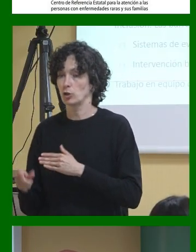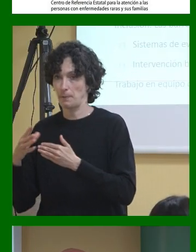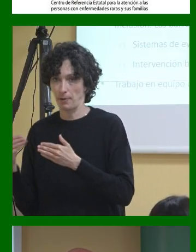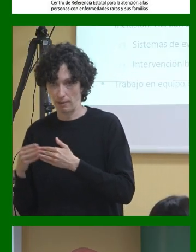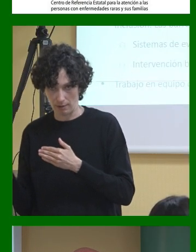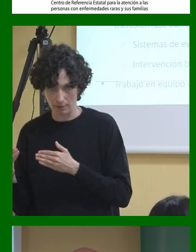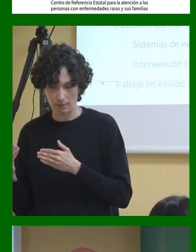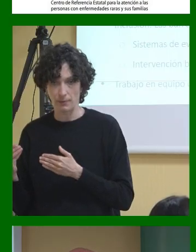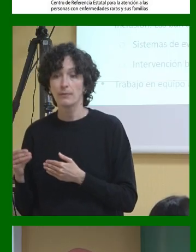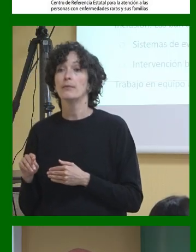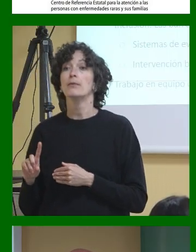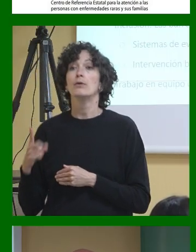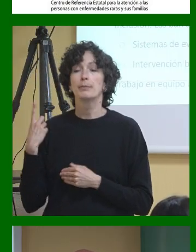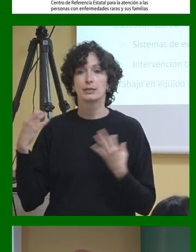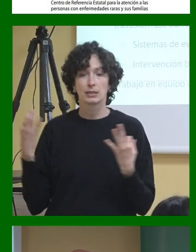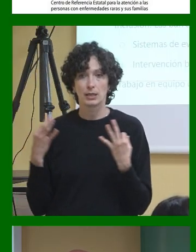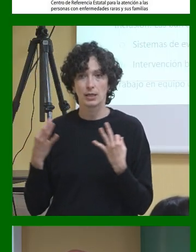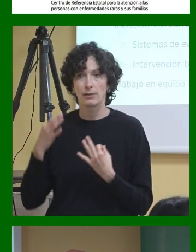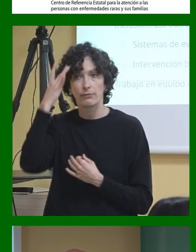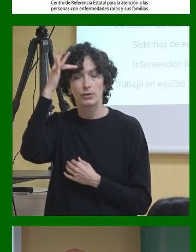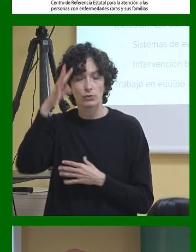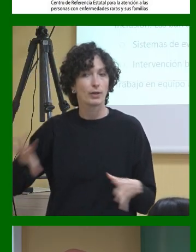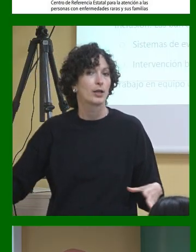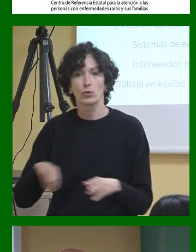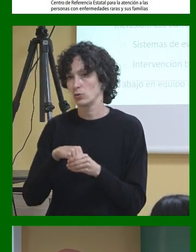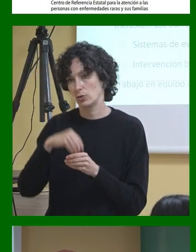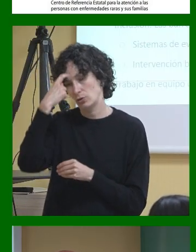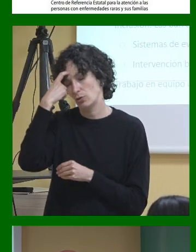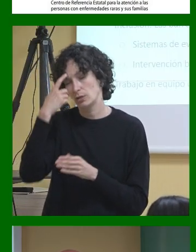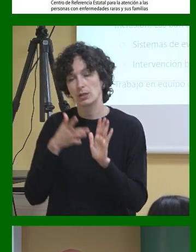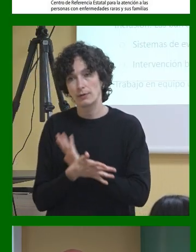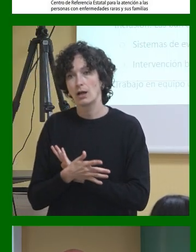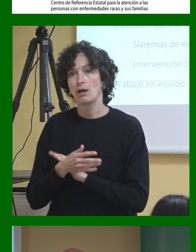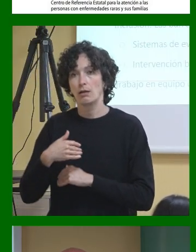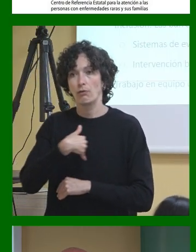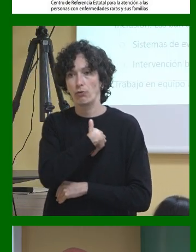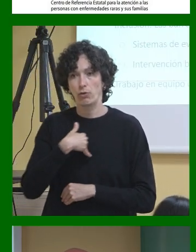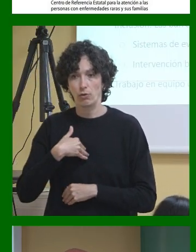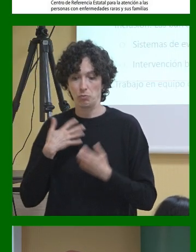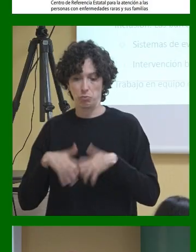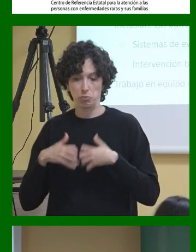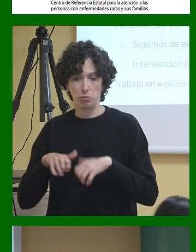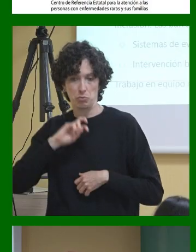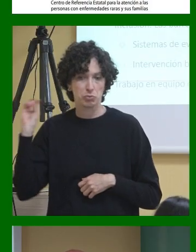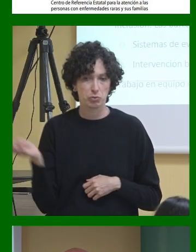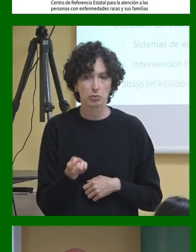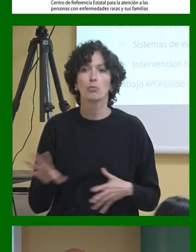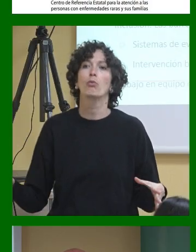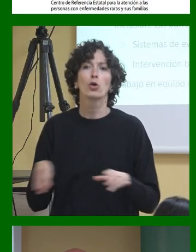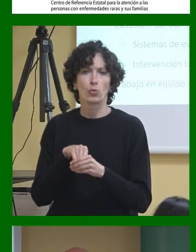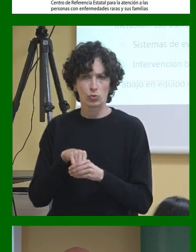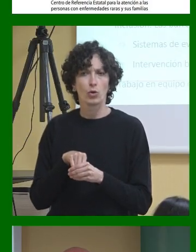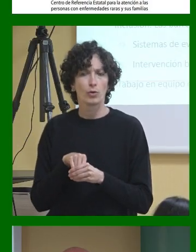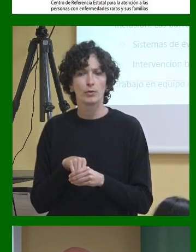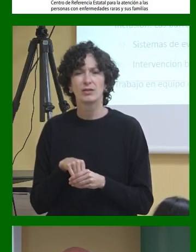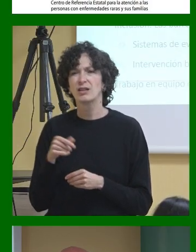todo tener la filosofía de la inclusión, ¿no? La inclusión de la diversidad funcional, ¿no? De ver lo que ha comentado,